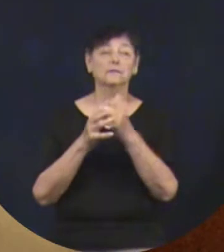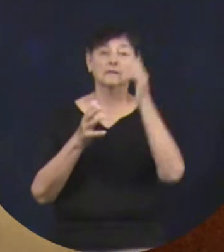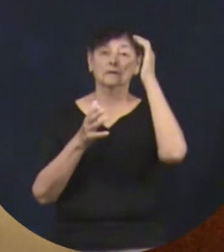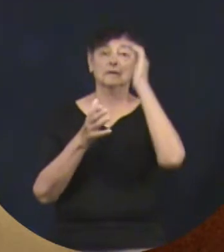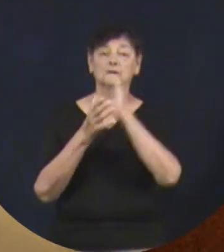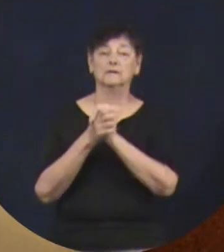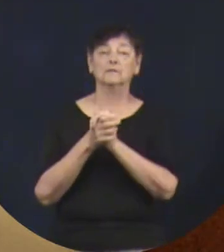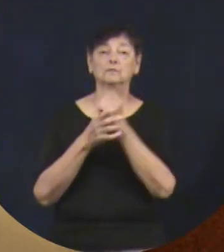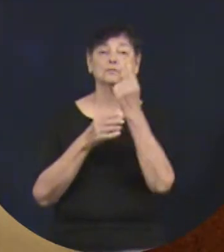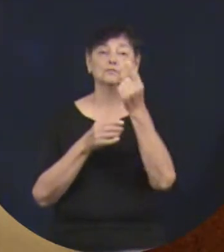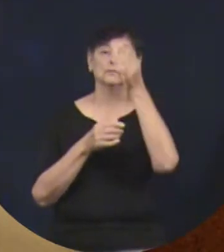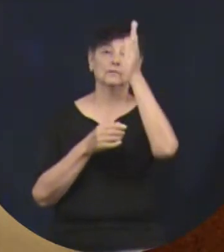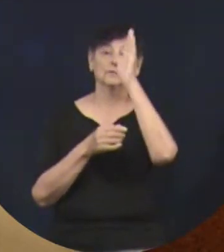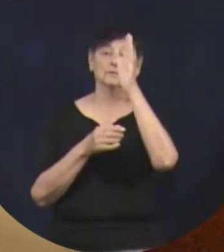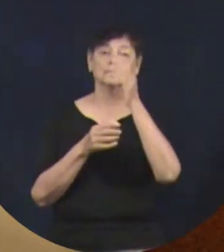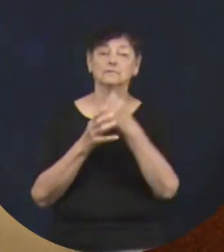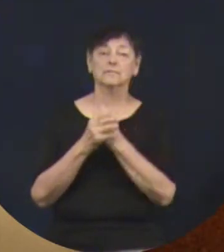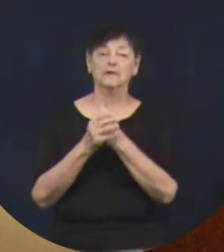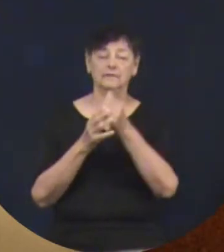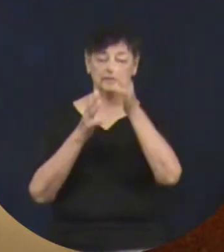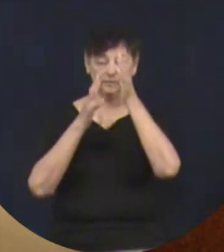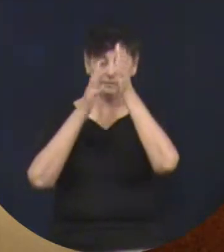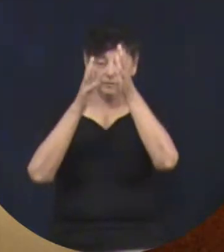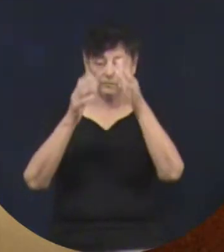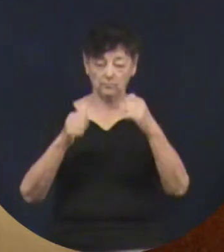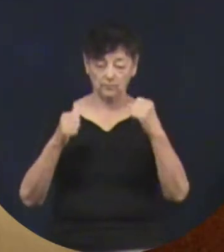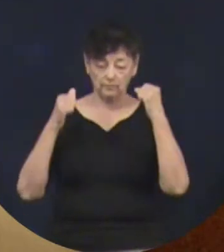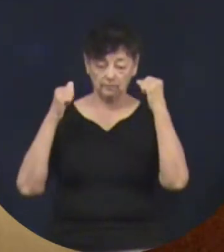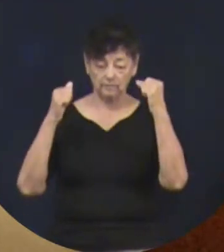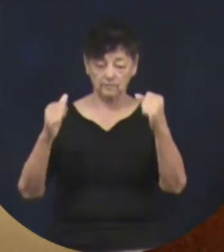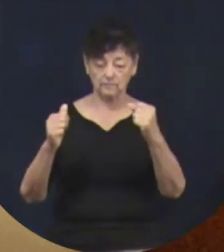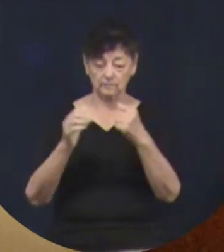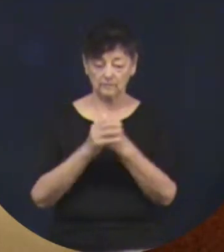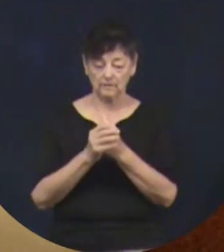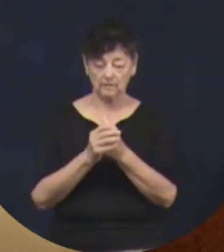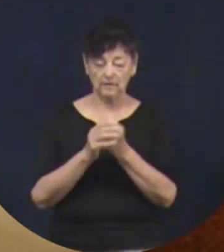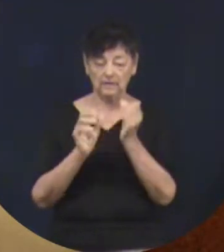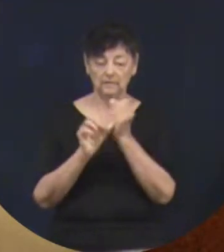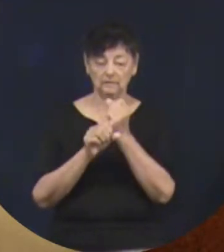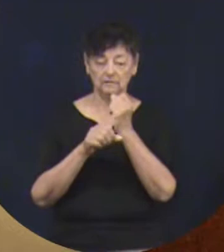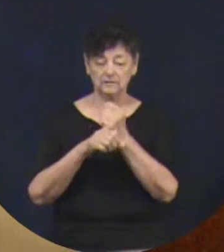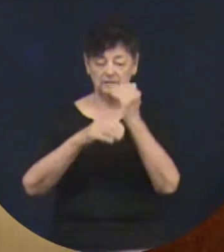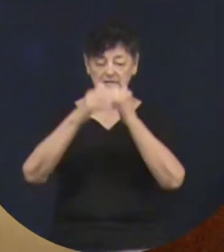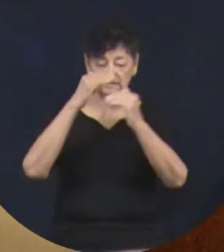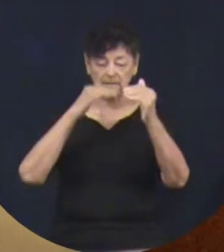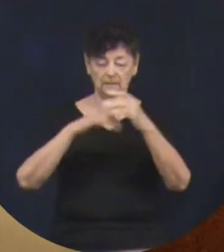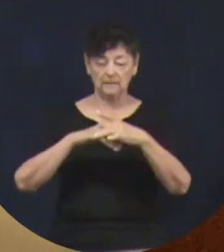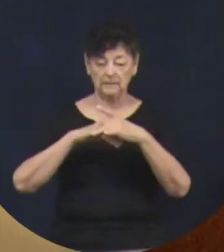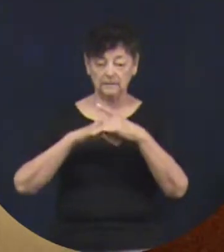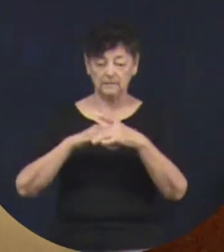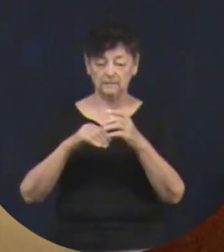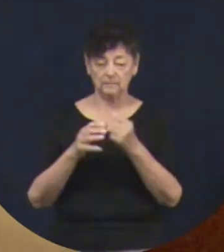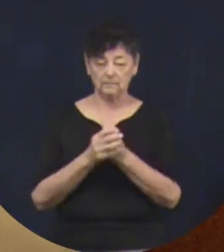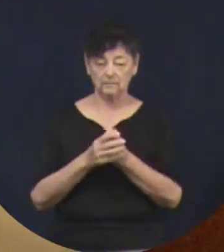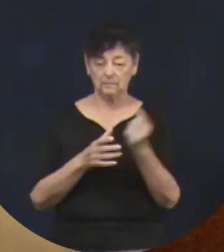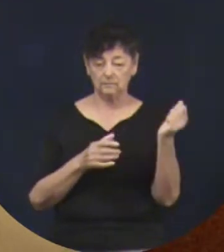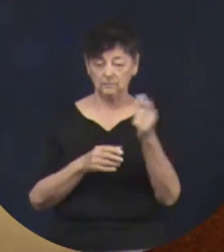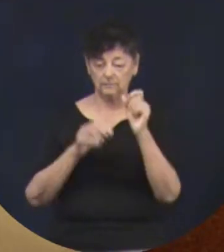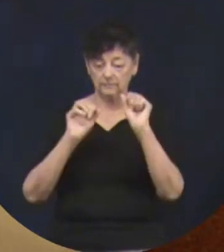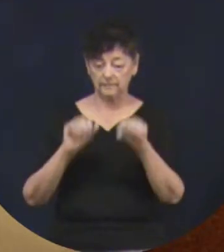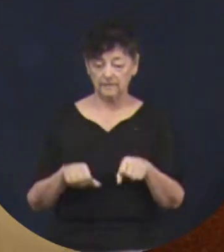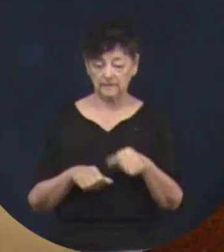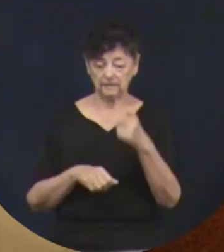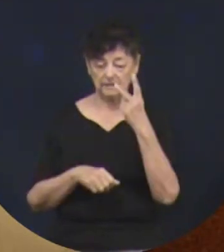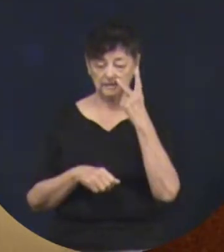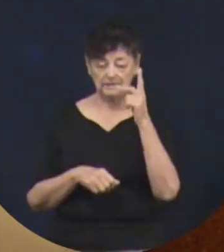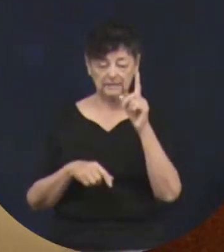creo en un solo Dios, Padre Todopoderoso, Creador del cielo y de la tierra, de todo lo visible